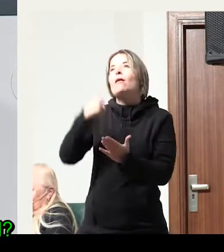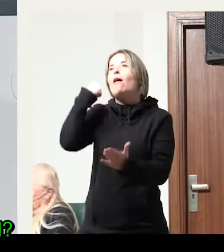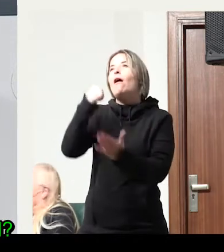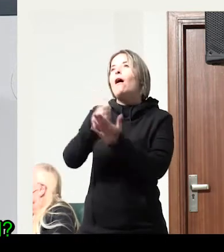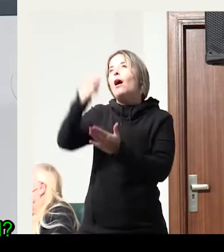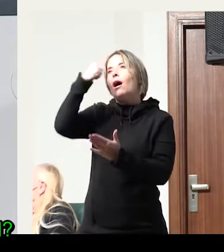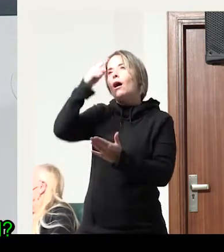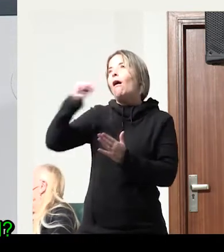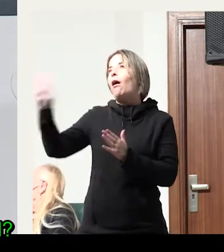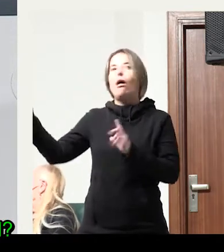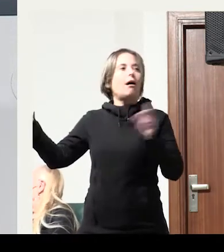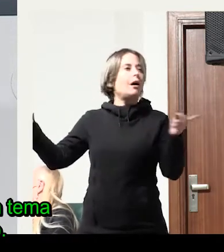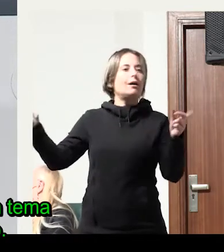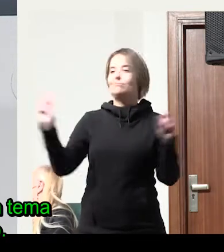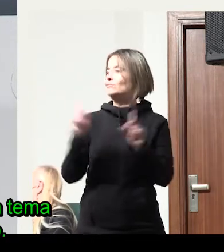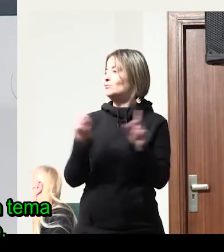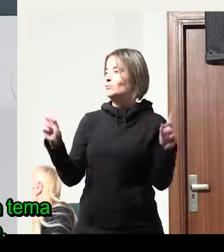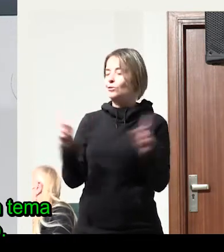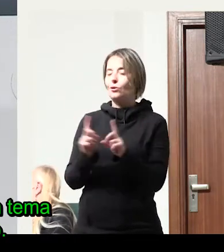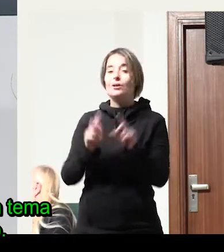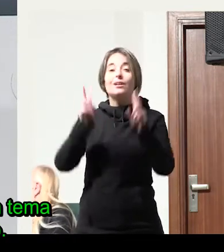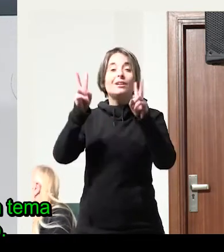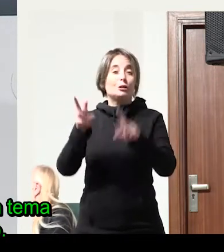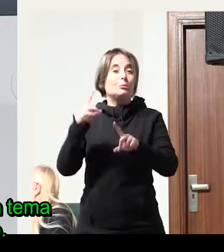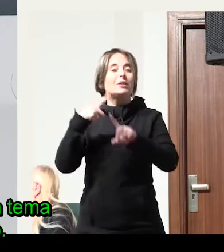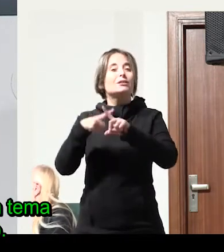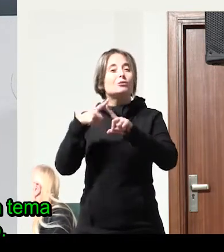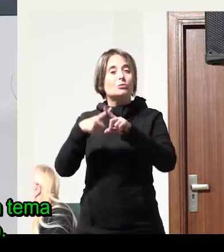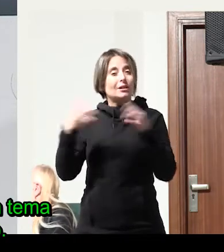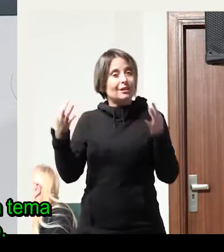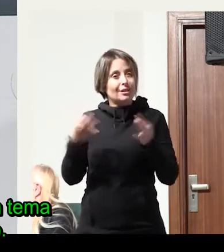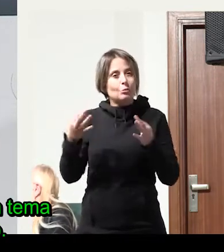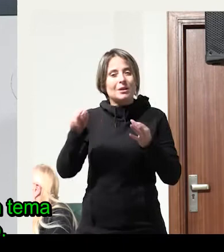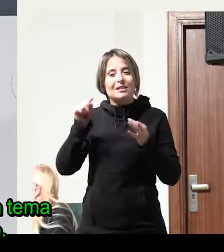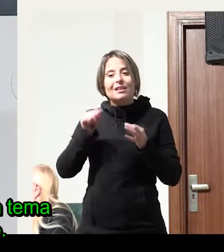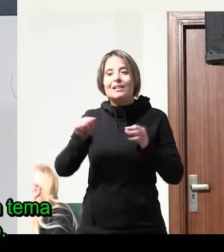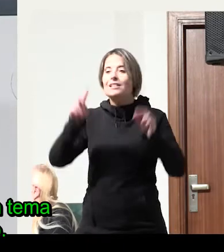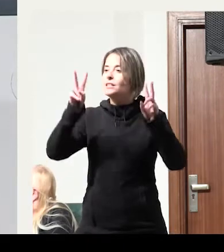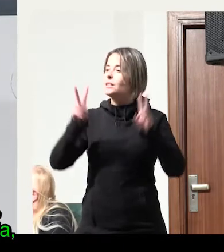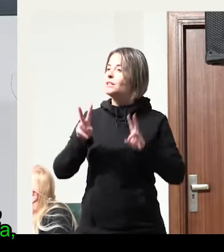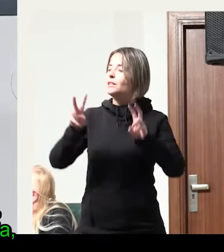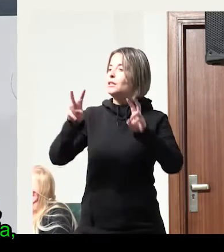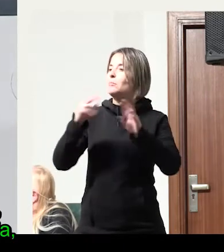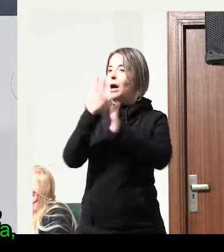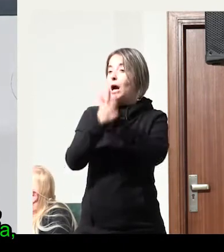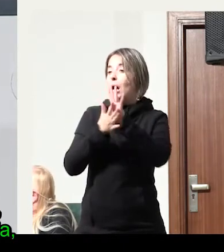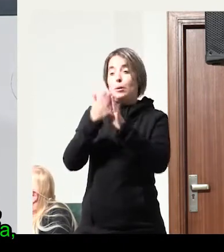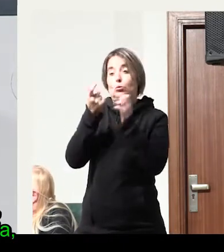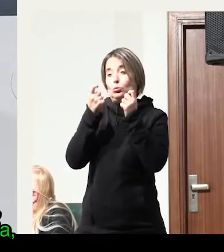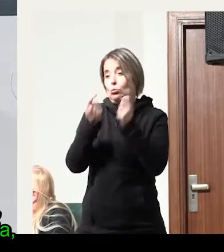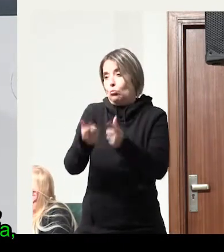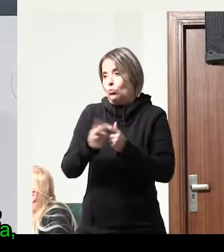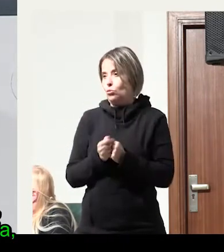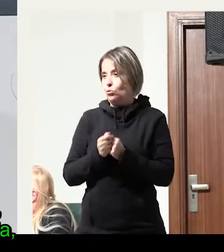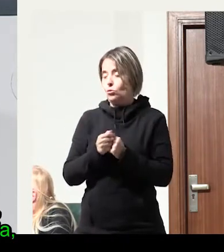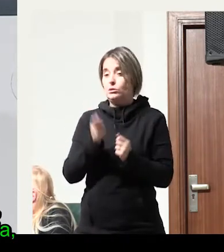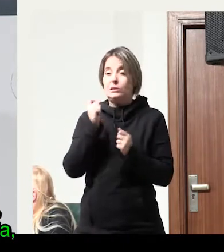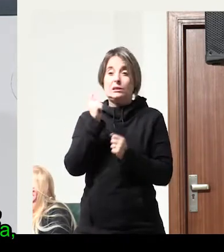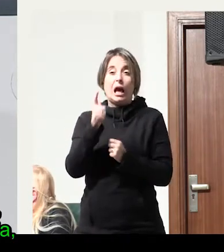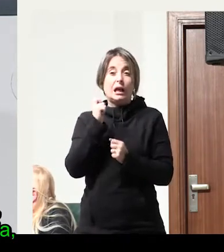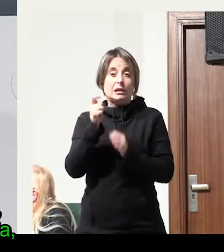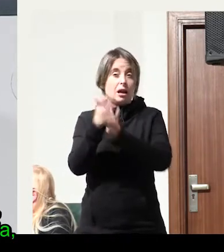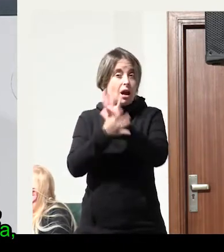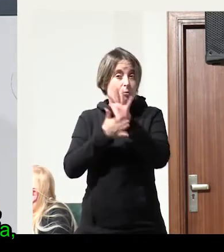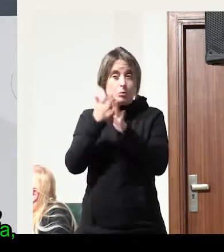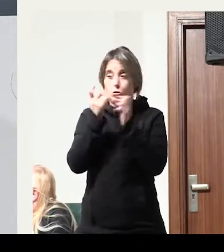¿Qué pasa con la sexualidad? Yo creo que la sexualidad es especialmente un tema sobre el que hablamos poco. Hablamos poco en general, en la